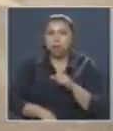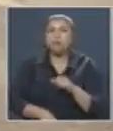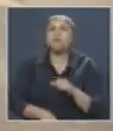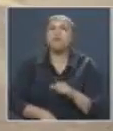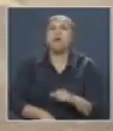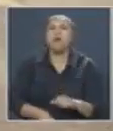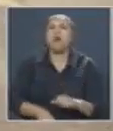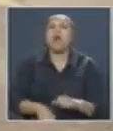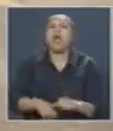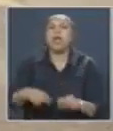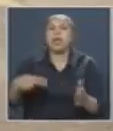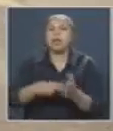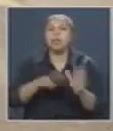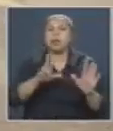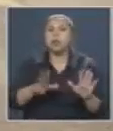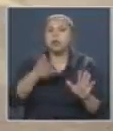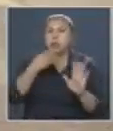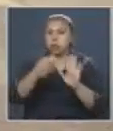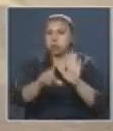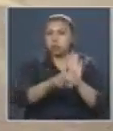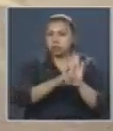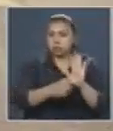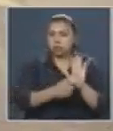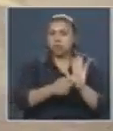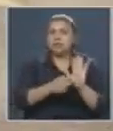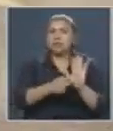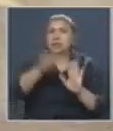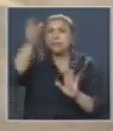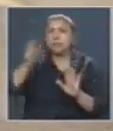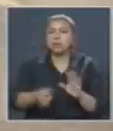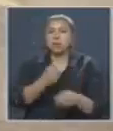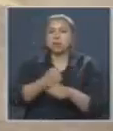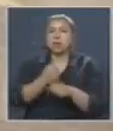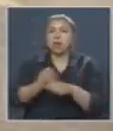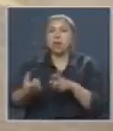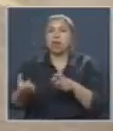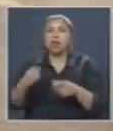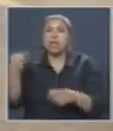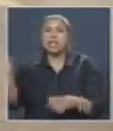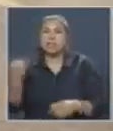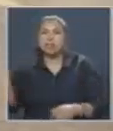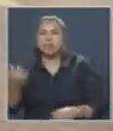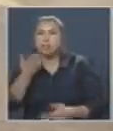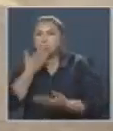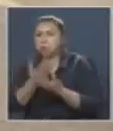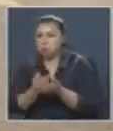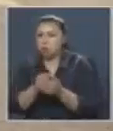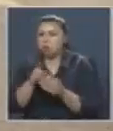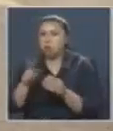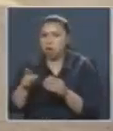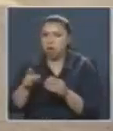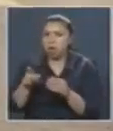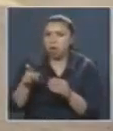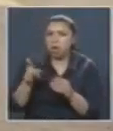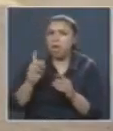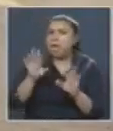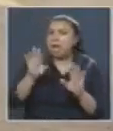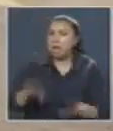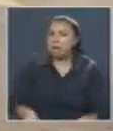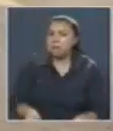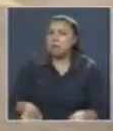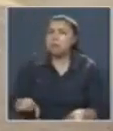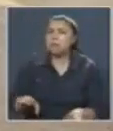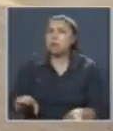2008 en donde se declara que los trabajadores a honorarios son trabajadores independientes cuando a la vez en la práctica es el mismo el